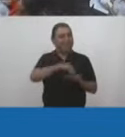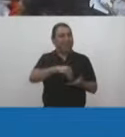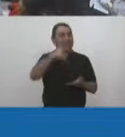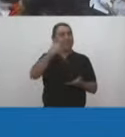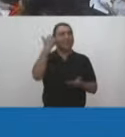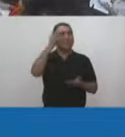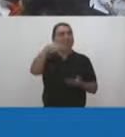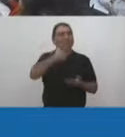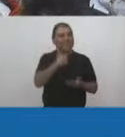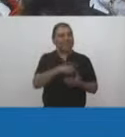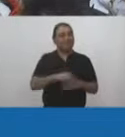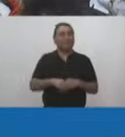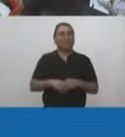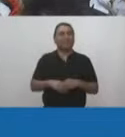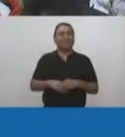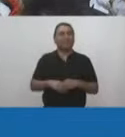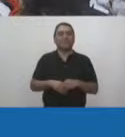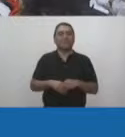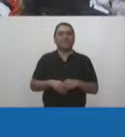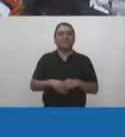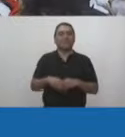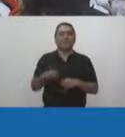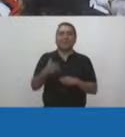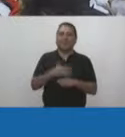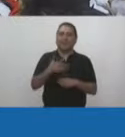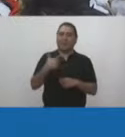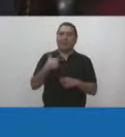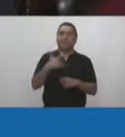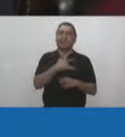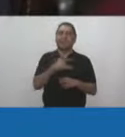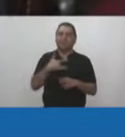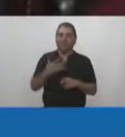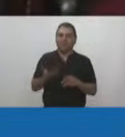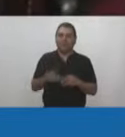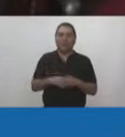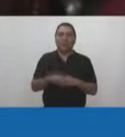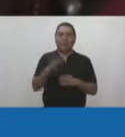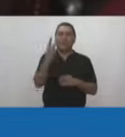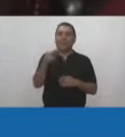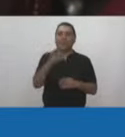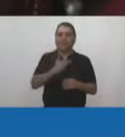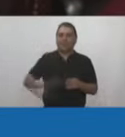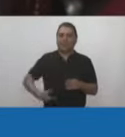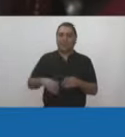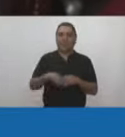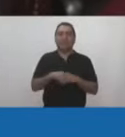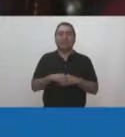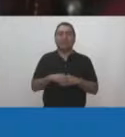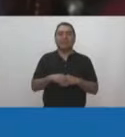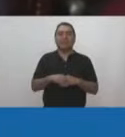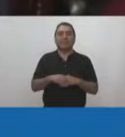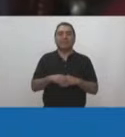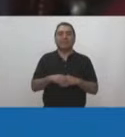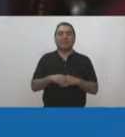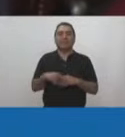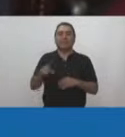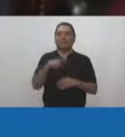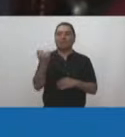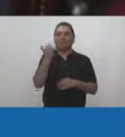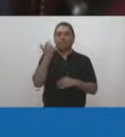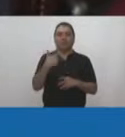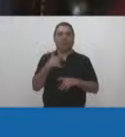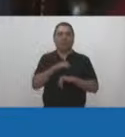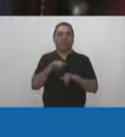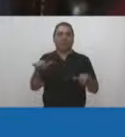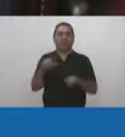senadores, incluso antes, ¿no?, de esta posibilidad de tener un incremento de la paritaria de más del 6%, ¿usted entiende que la sociedad lo ve con ojos realmente